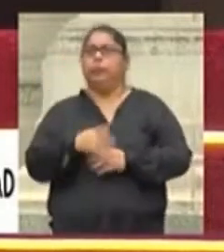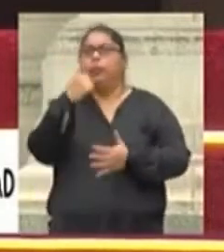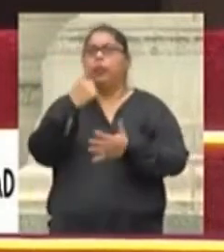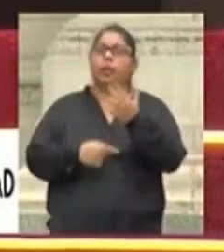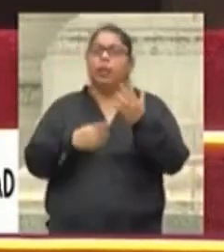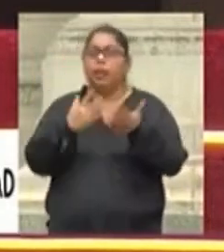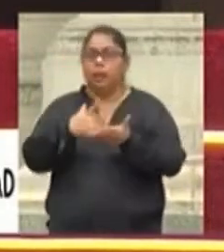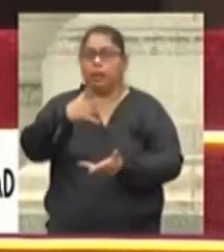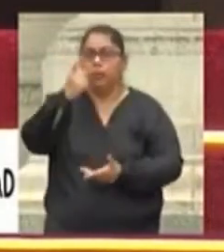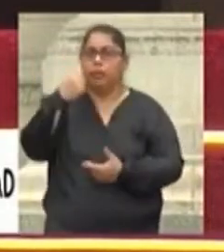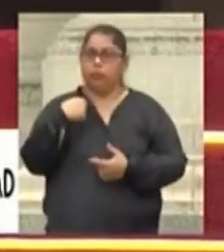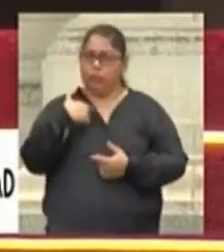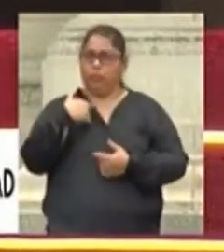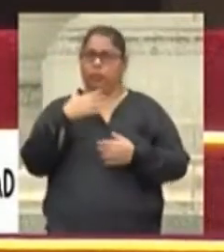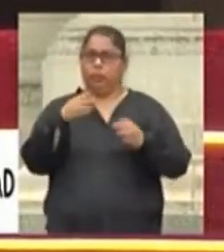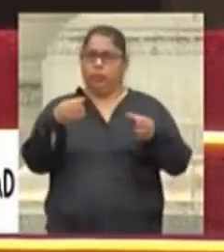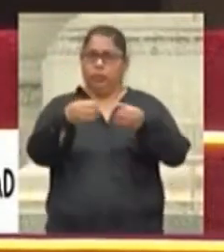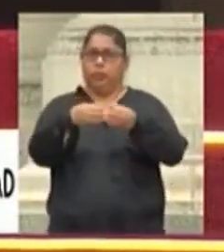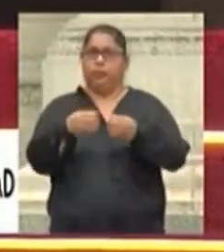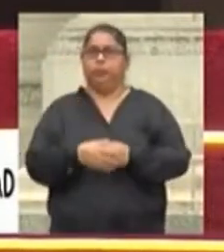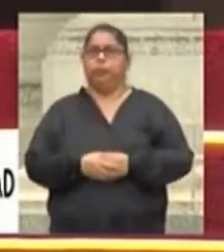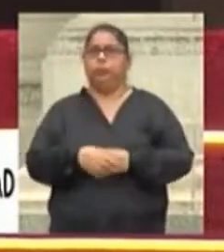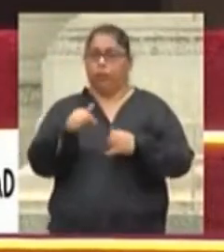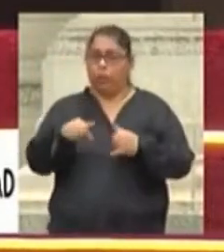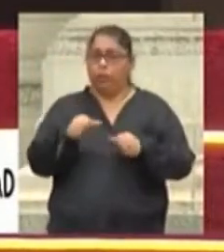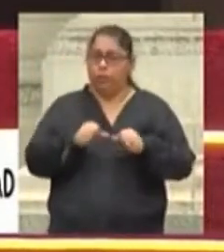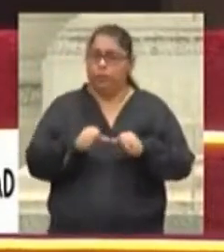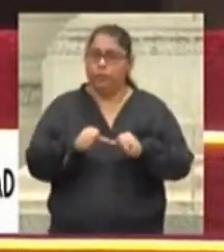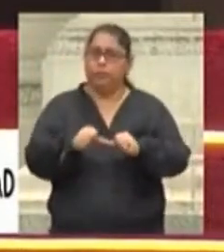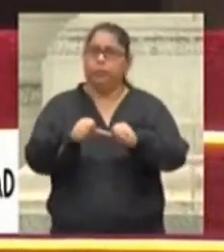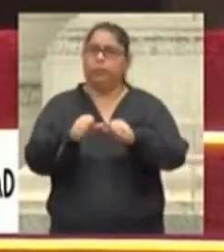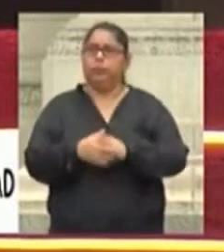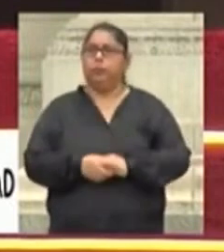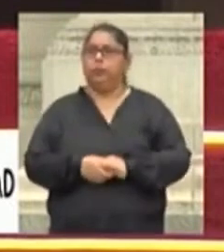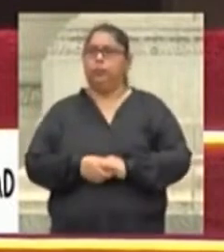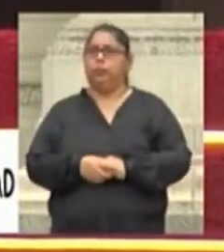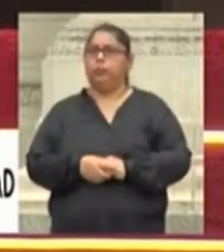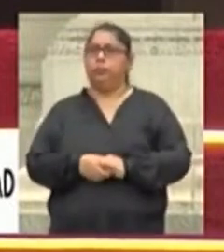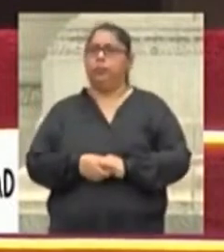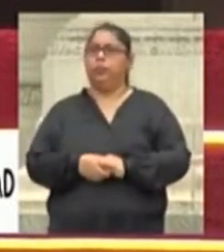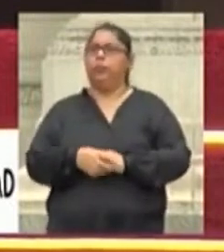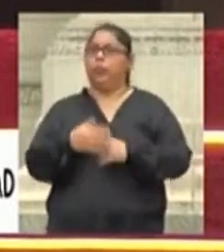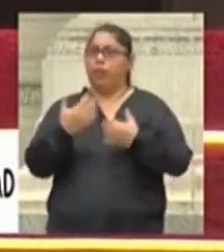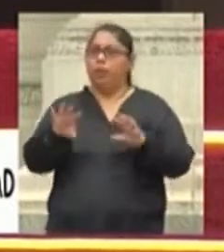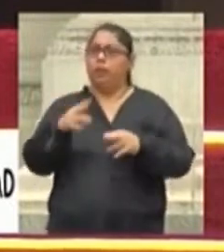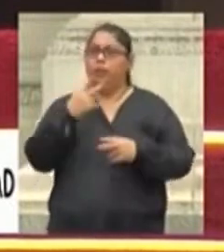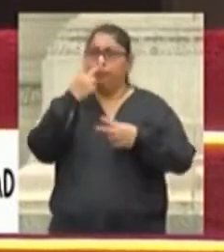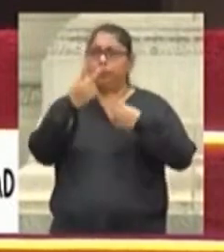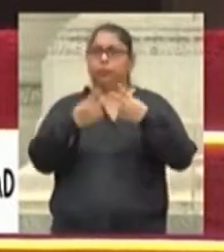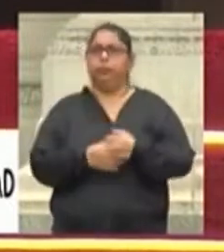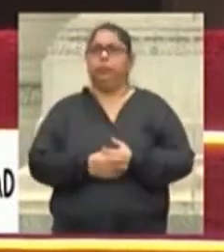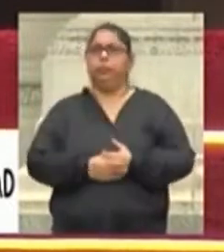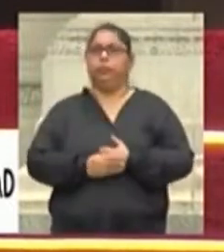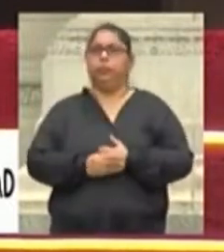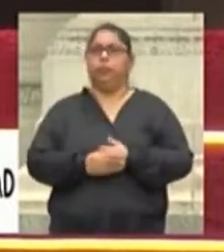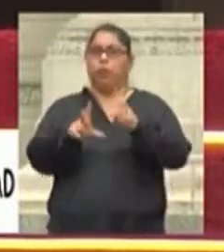que es la educación de nuestro pueblo como consecuencia de ello tuvimos